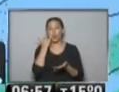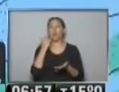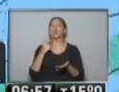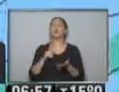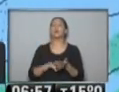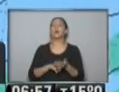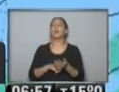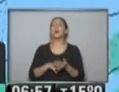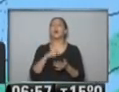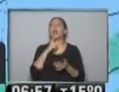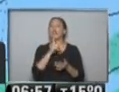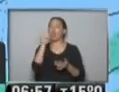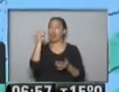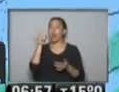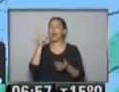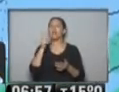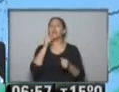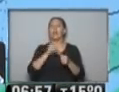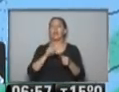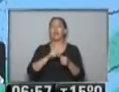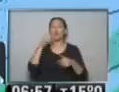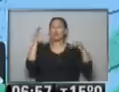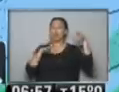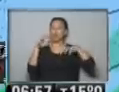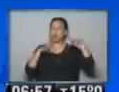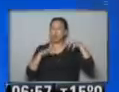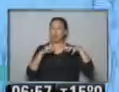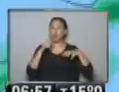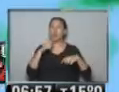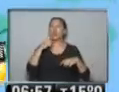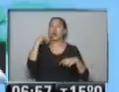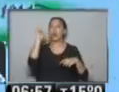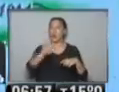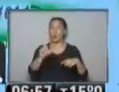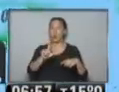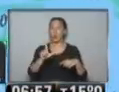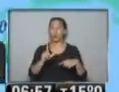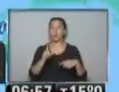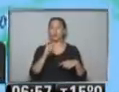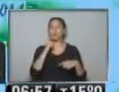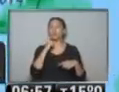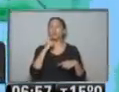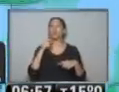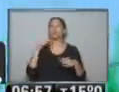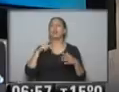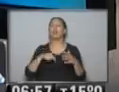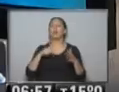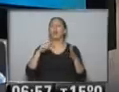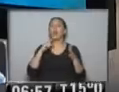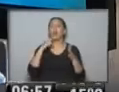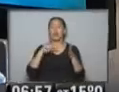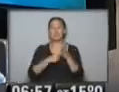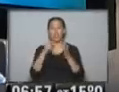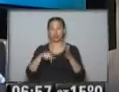del Estero, la probabilidad de lluvia incluso intensa. Nos vamos al lunes, queridos amigos, norte, centro del país, región